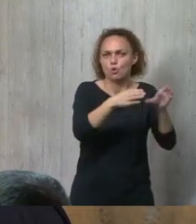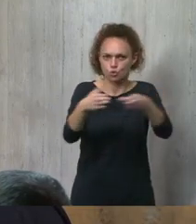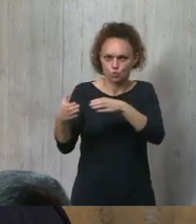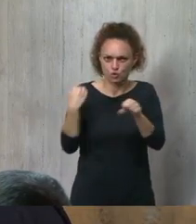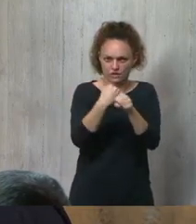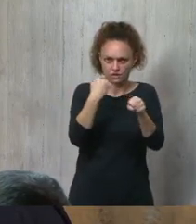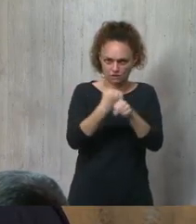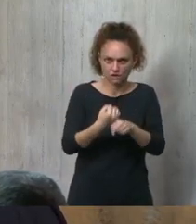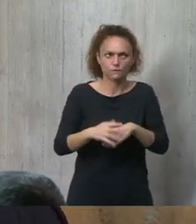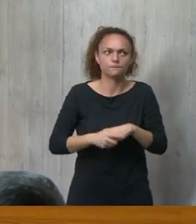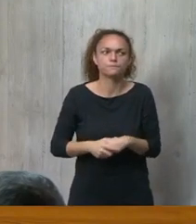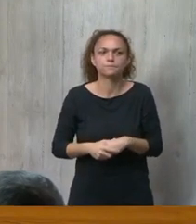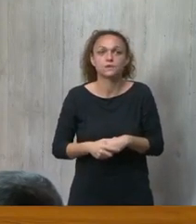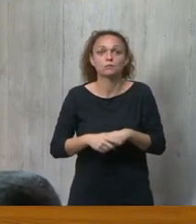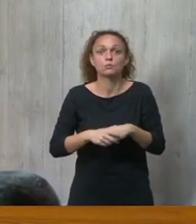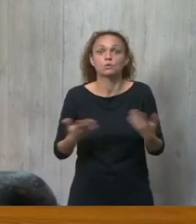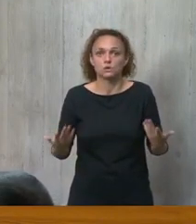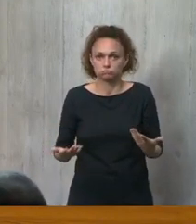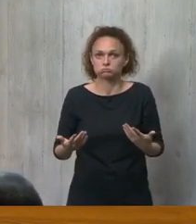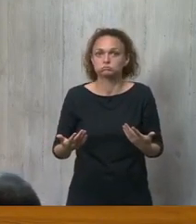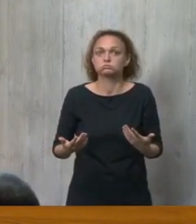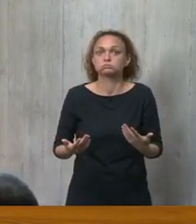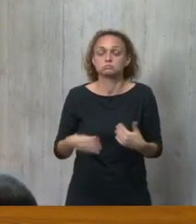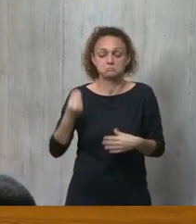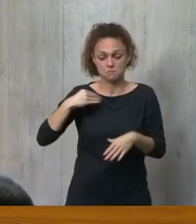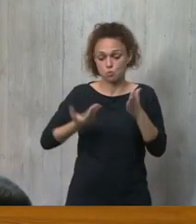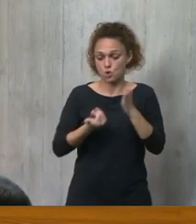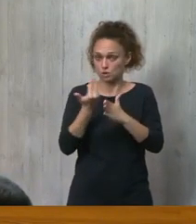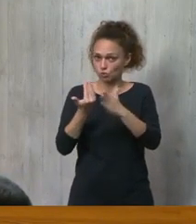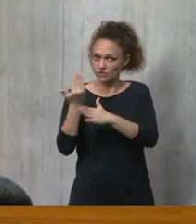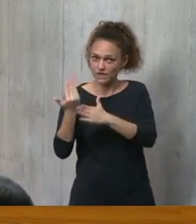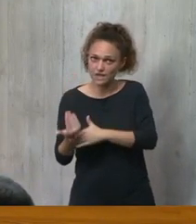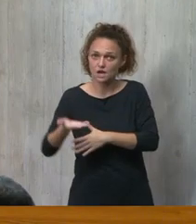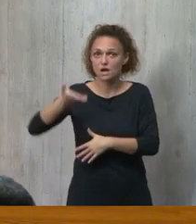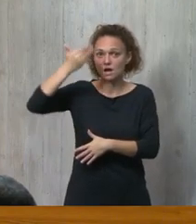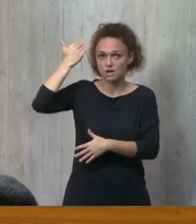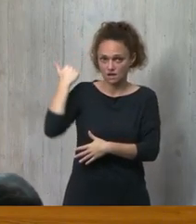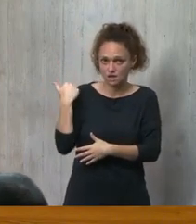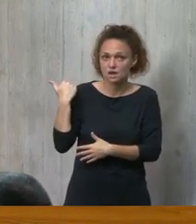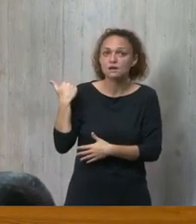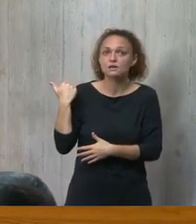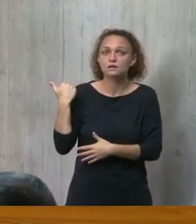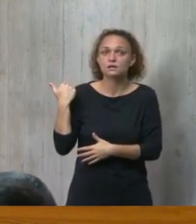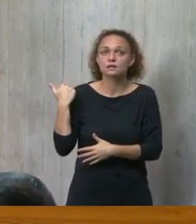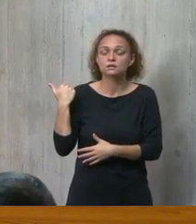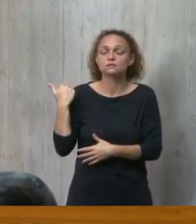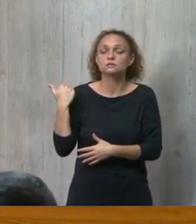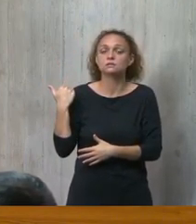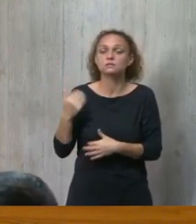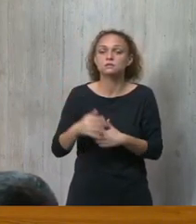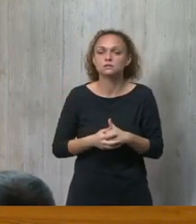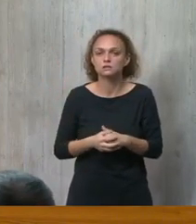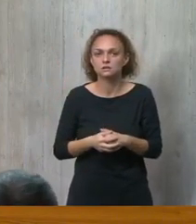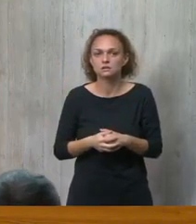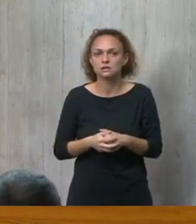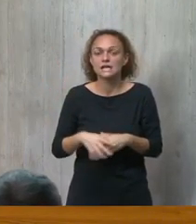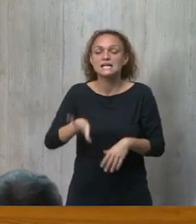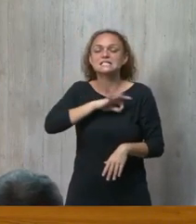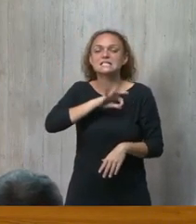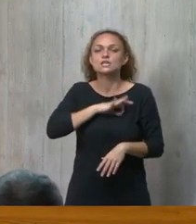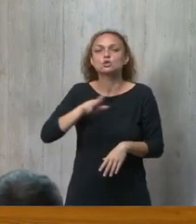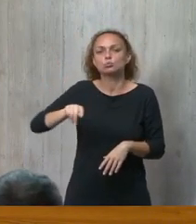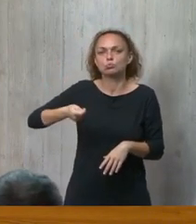Ahora, como ayer y como en estos días, podrá decirnos don Pedro